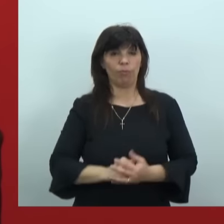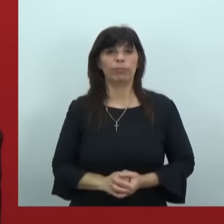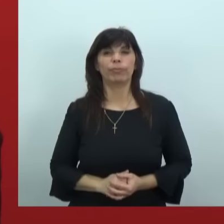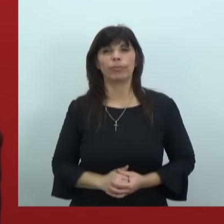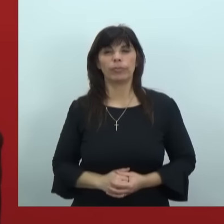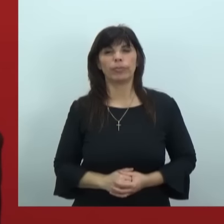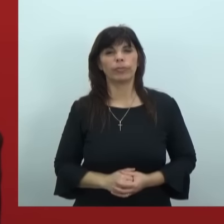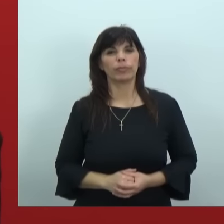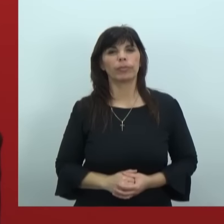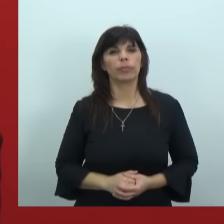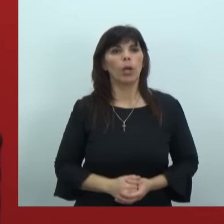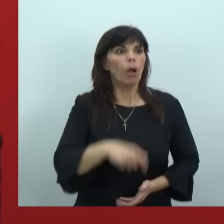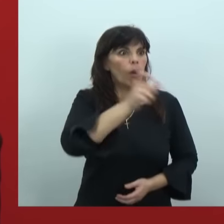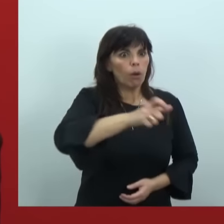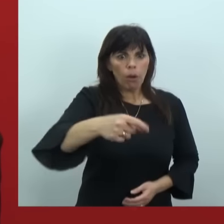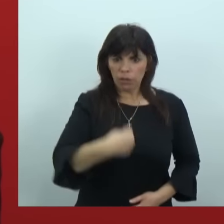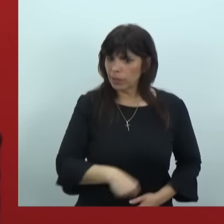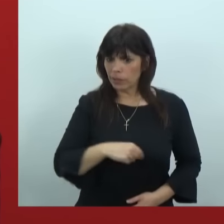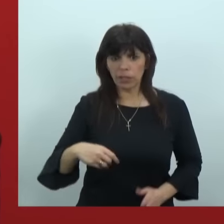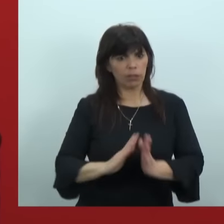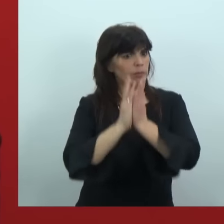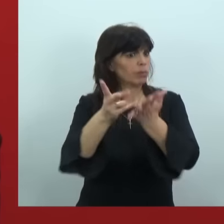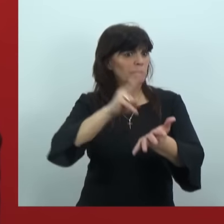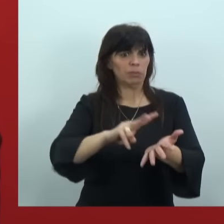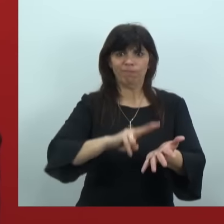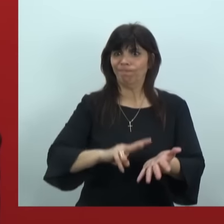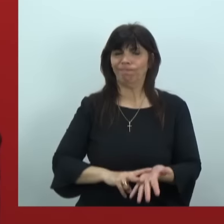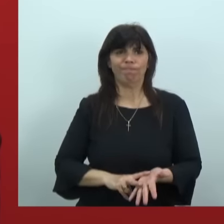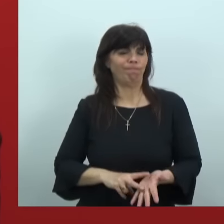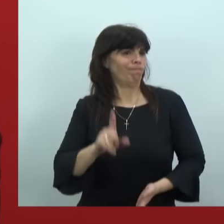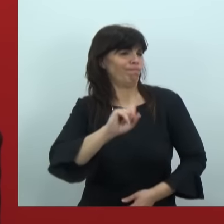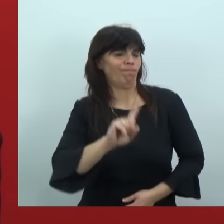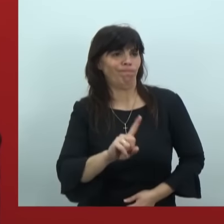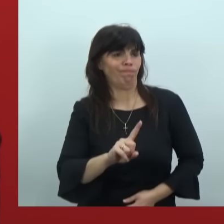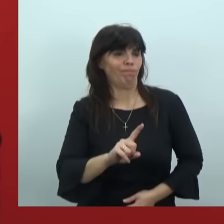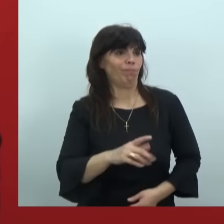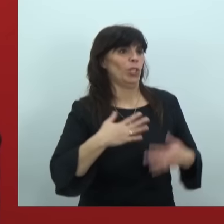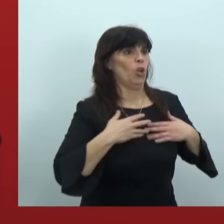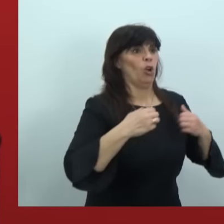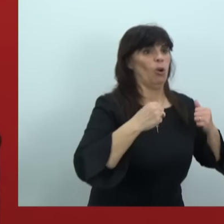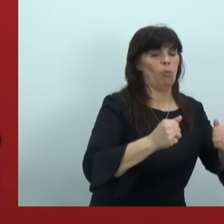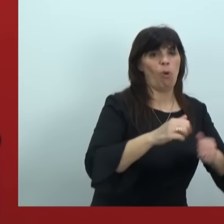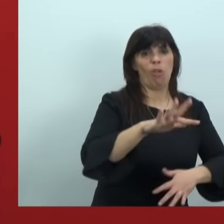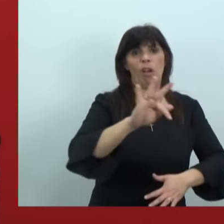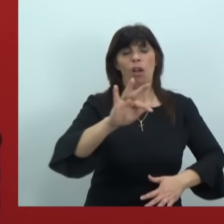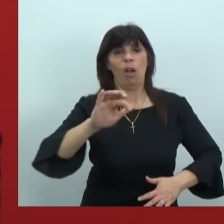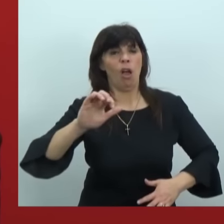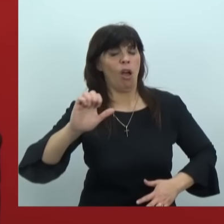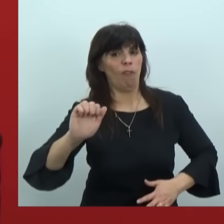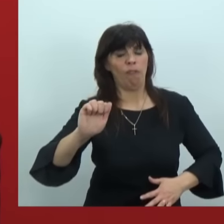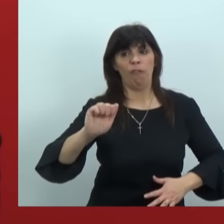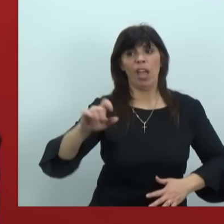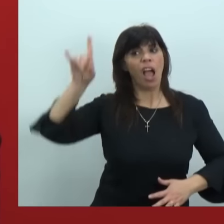Los muchos cristianos que no leen la Biblia. Por eso no hay fe, no hay poder, no hay resistencia contra las mentiras